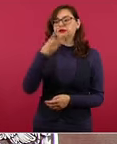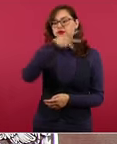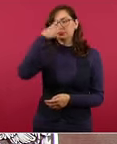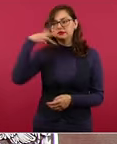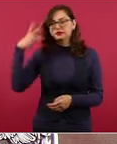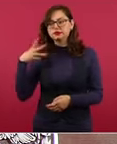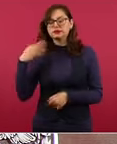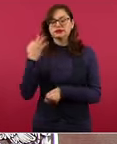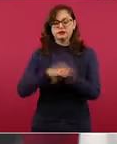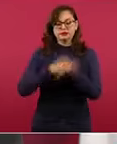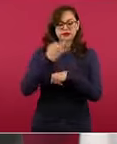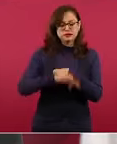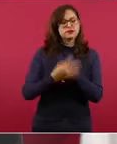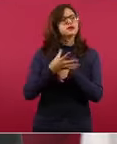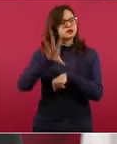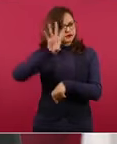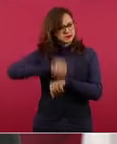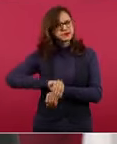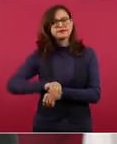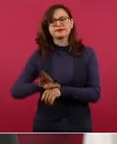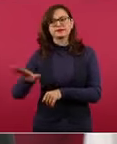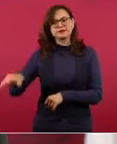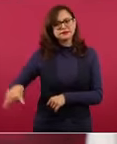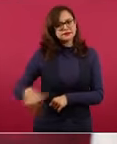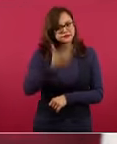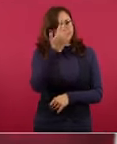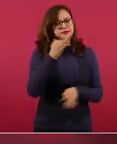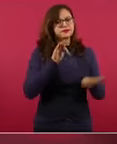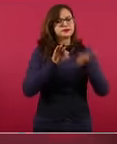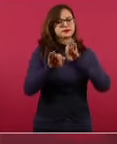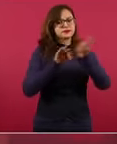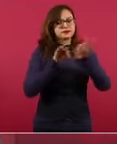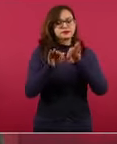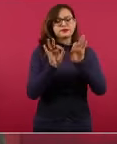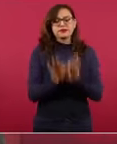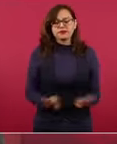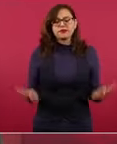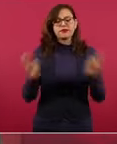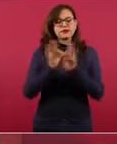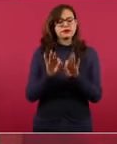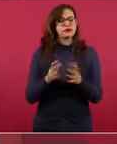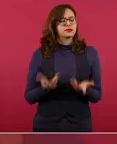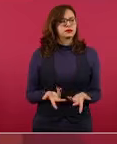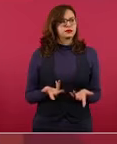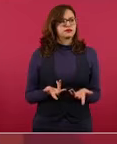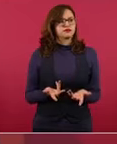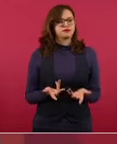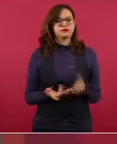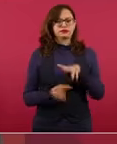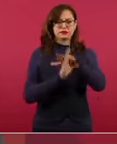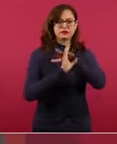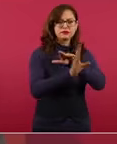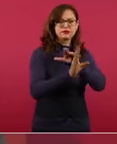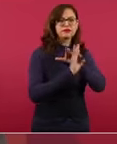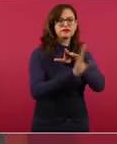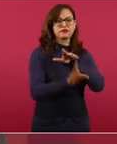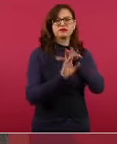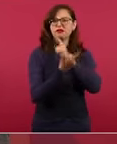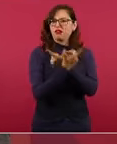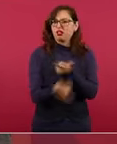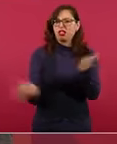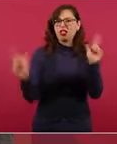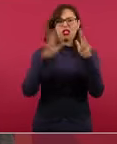trabajo ah que se ordene de hecho los migratorios